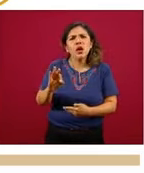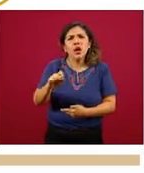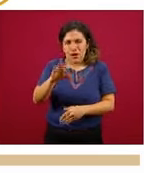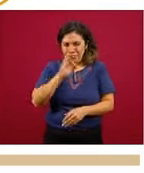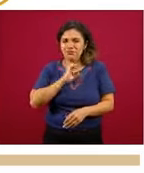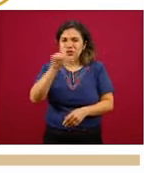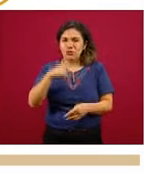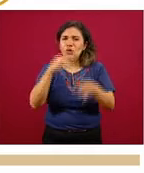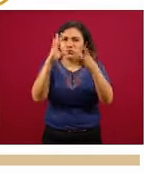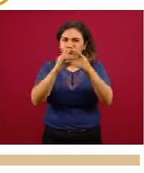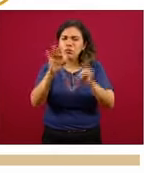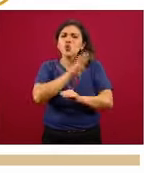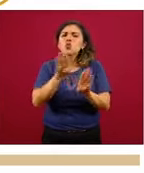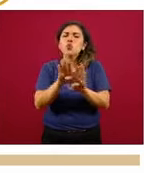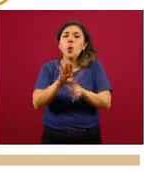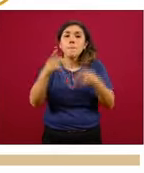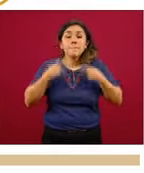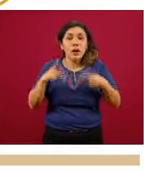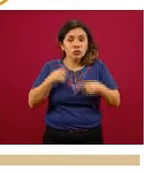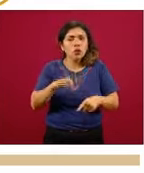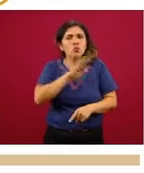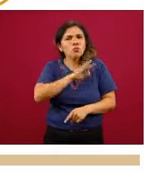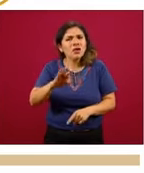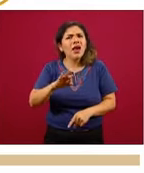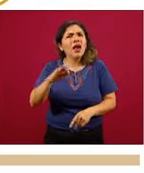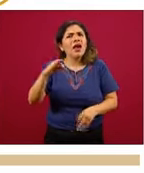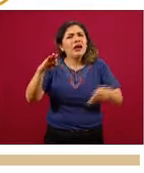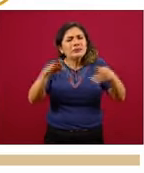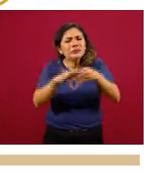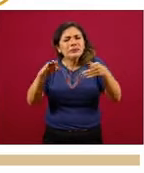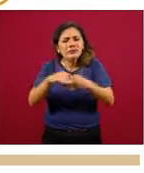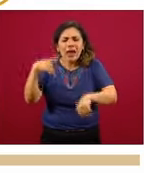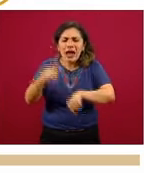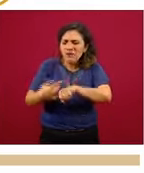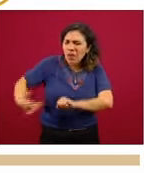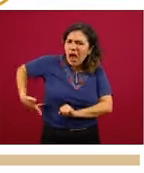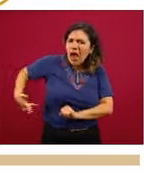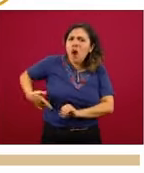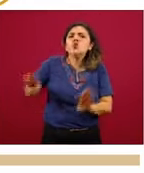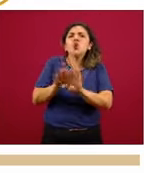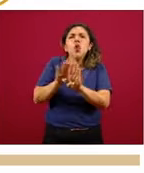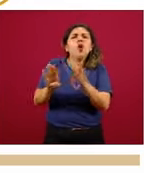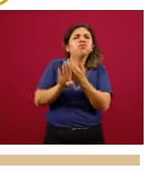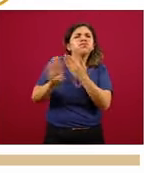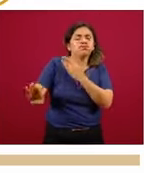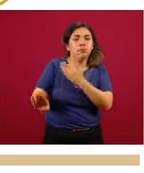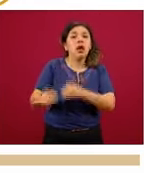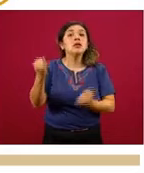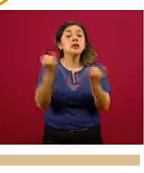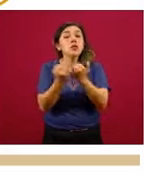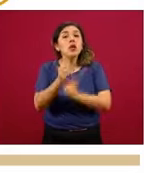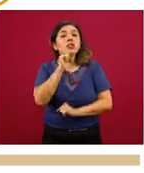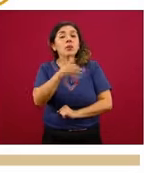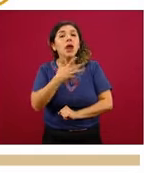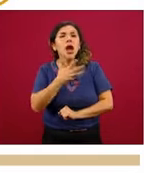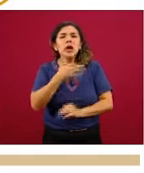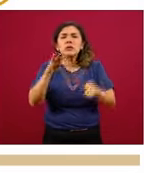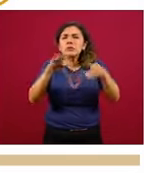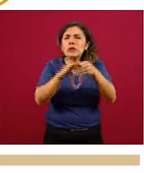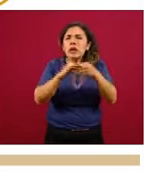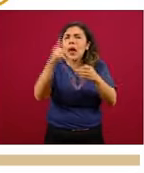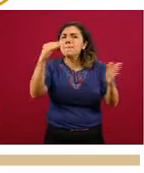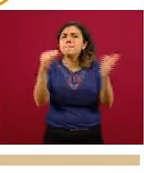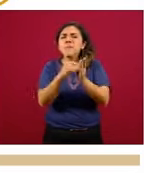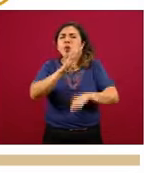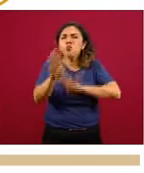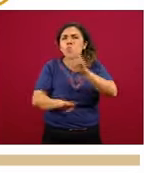que podemos hacer que las personas dejen de tener este factor de riesgo. Además, tenemos cerca de 1,000 muertes